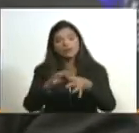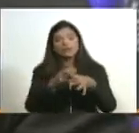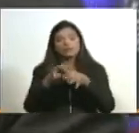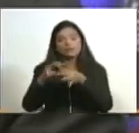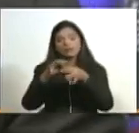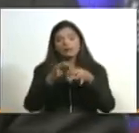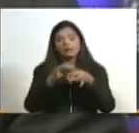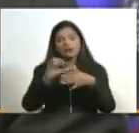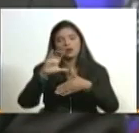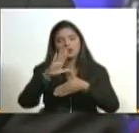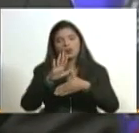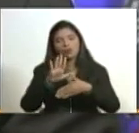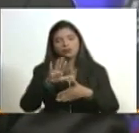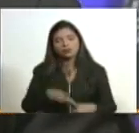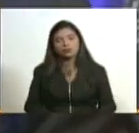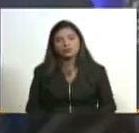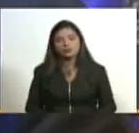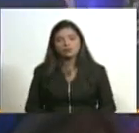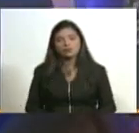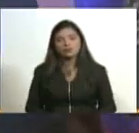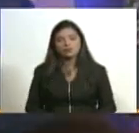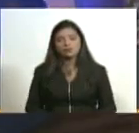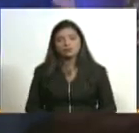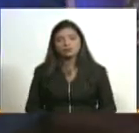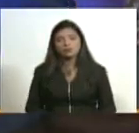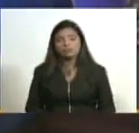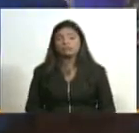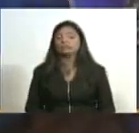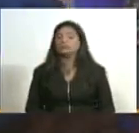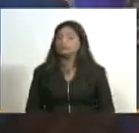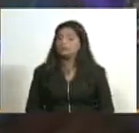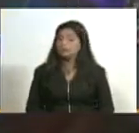en el continente? Tres tremendas preguntas, pues.